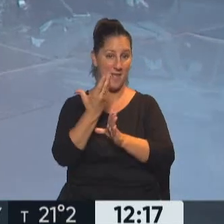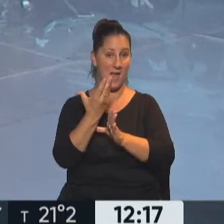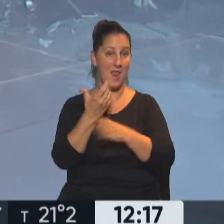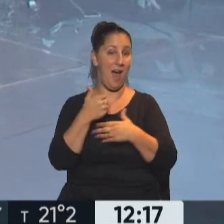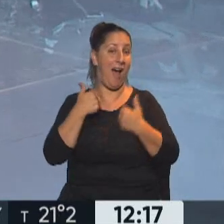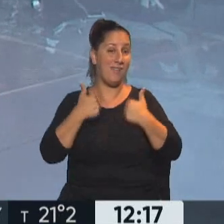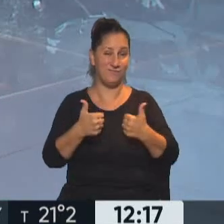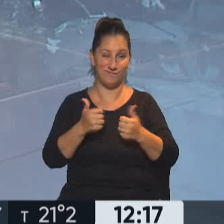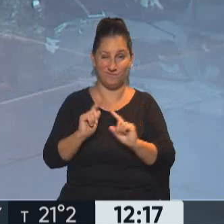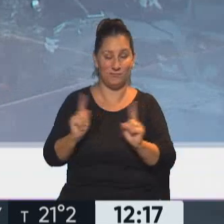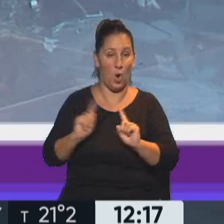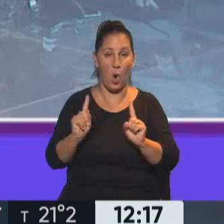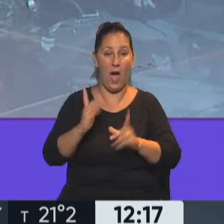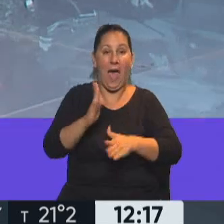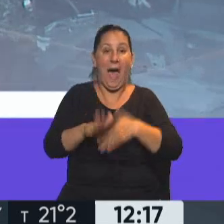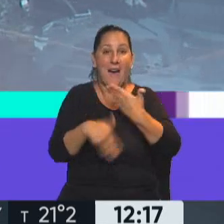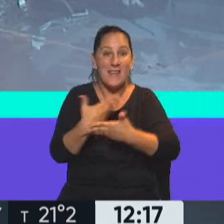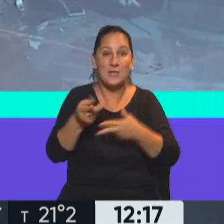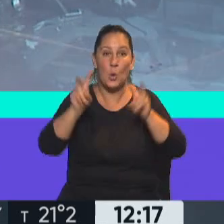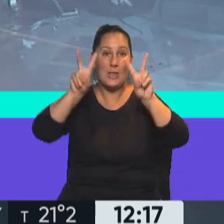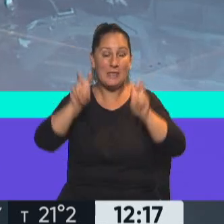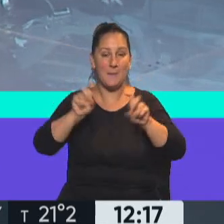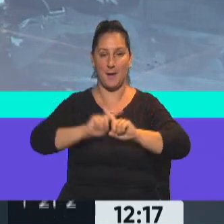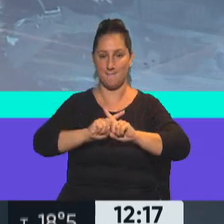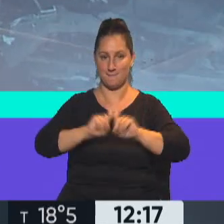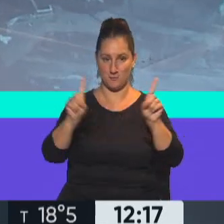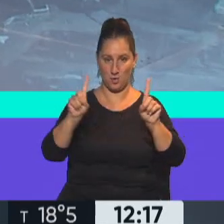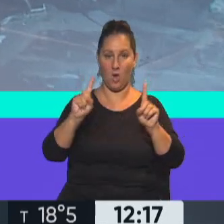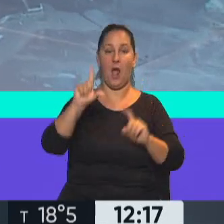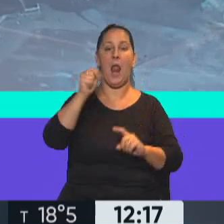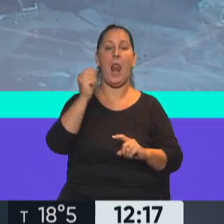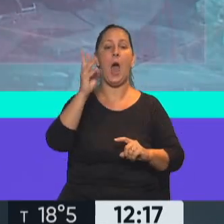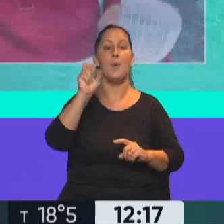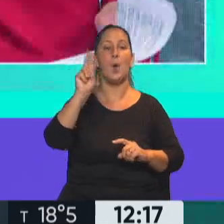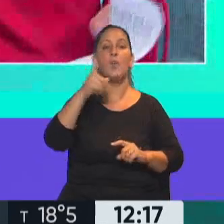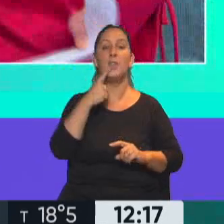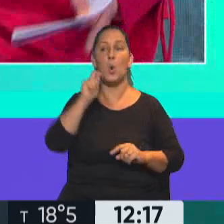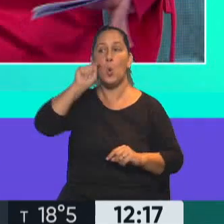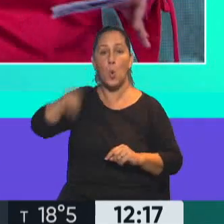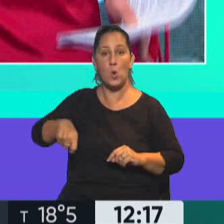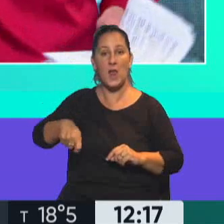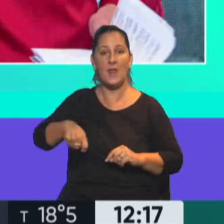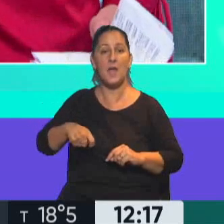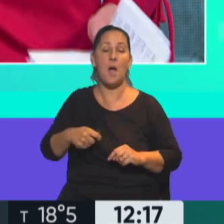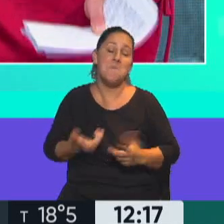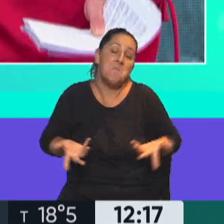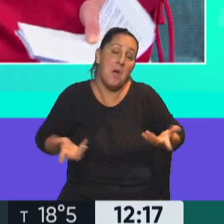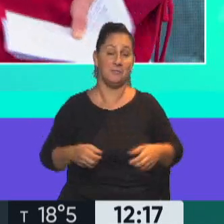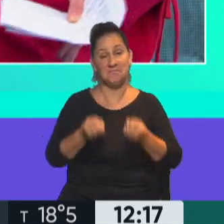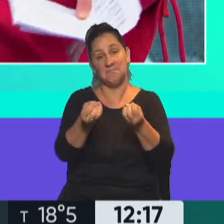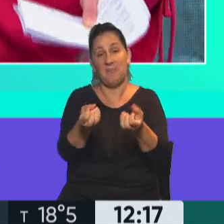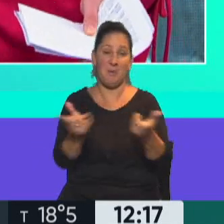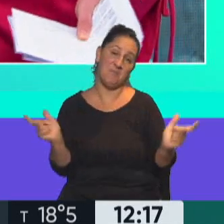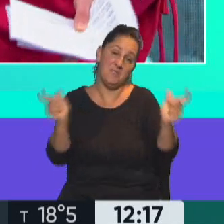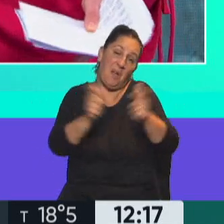mucho éxito, no hubo ningún avance. Lavrov dijo que Ucrania se estaba reuniendo por reunirse. ¿Por qué?